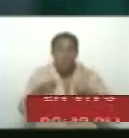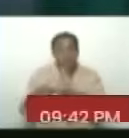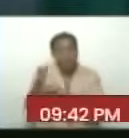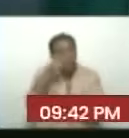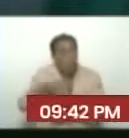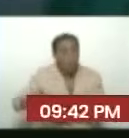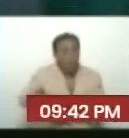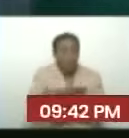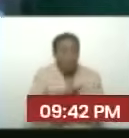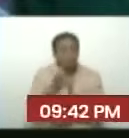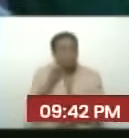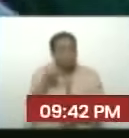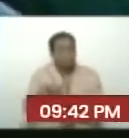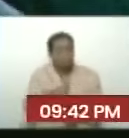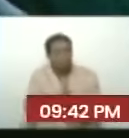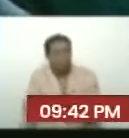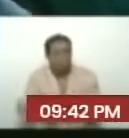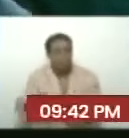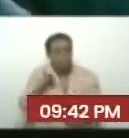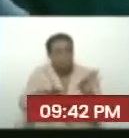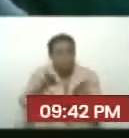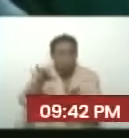pueblo.